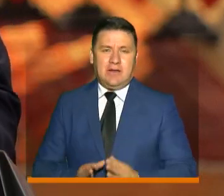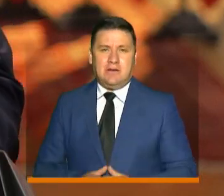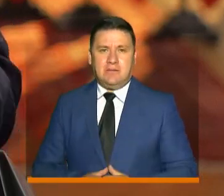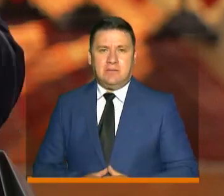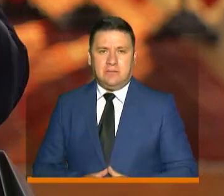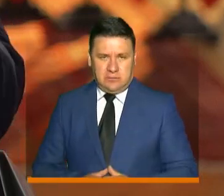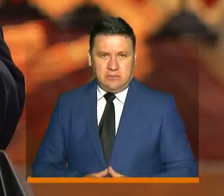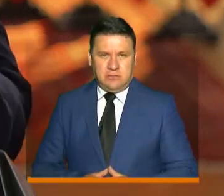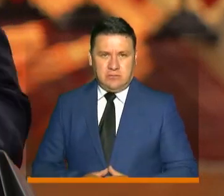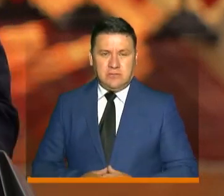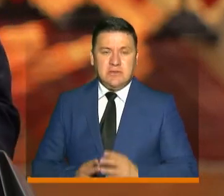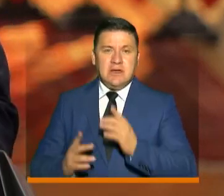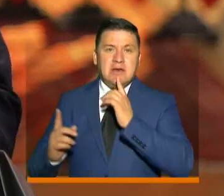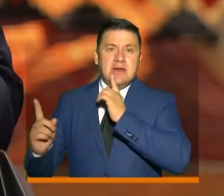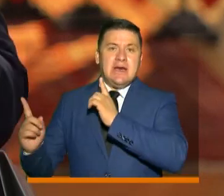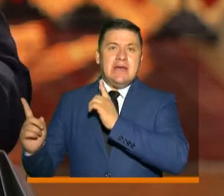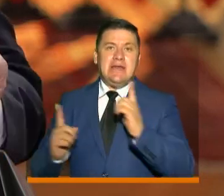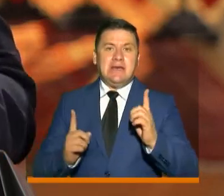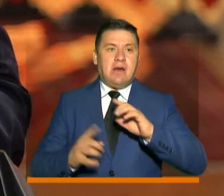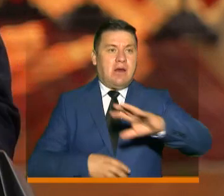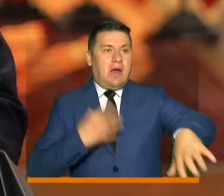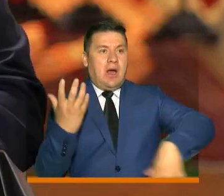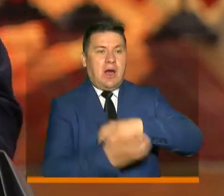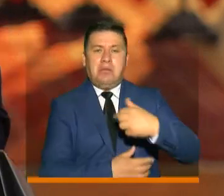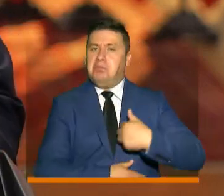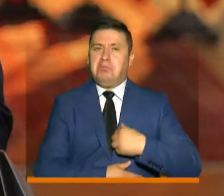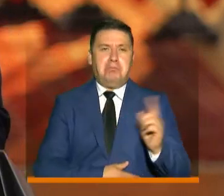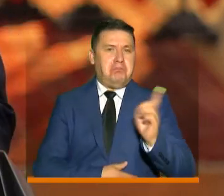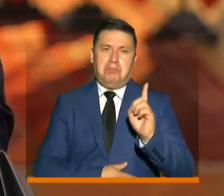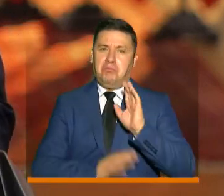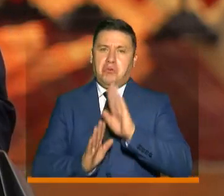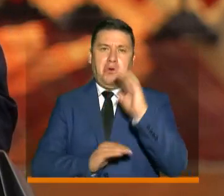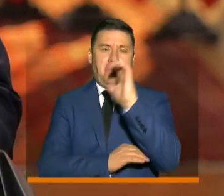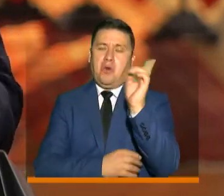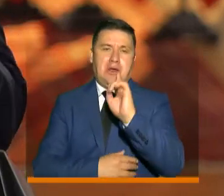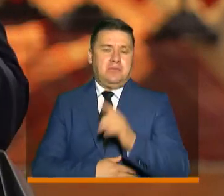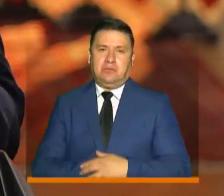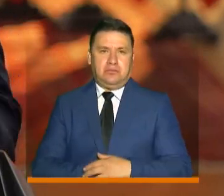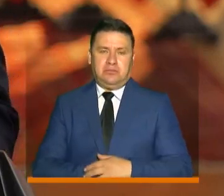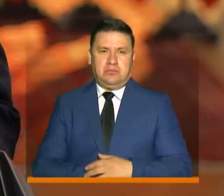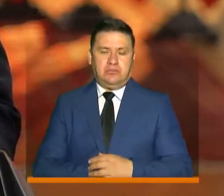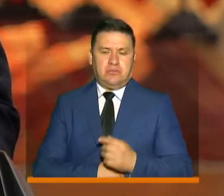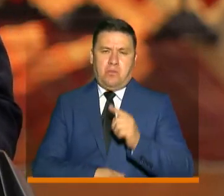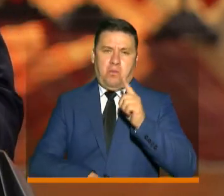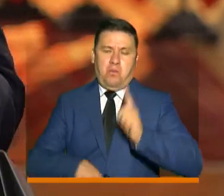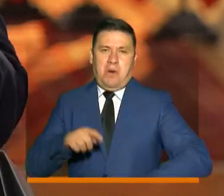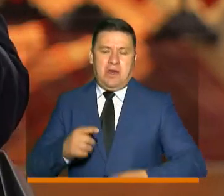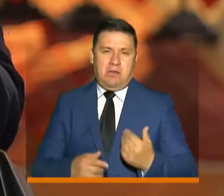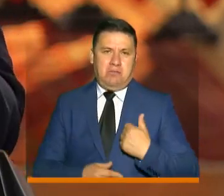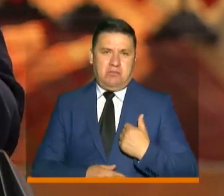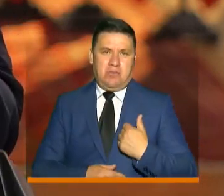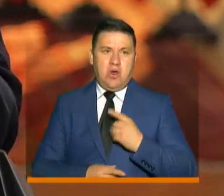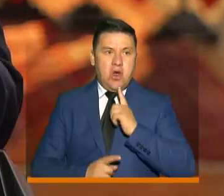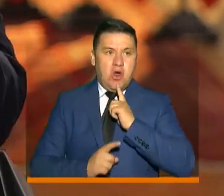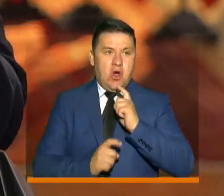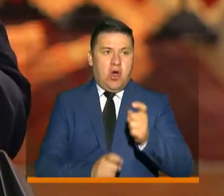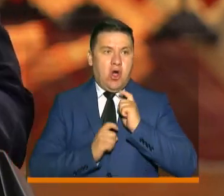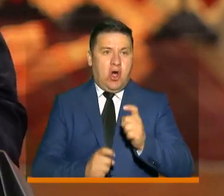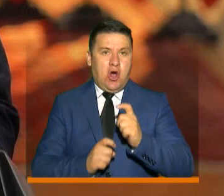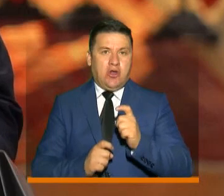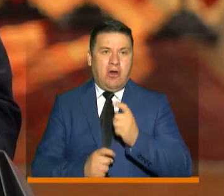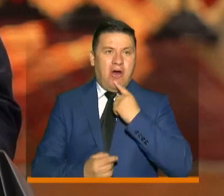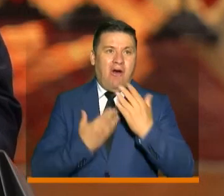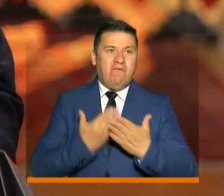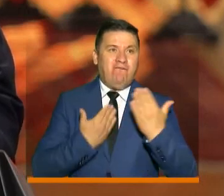el discurso del caos no es el discurso de colombia con poco como tampoco lo es el del odio o el